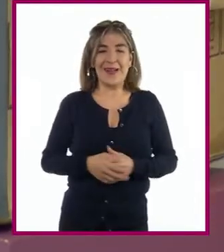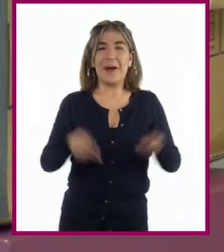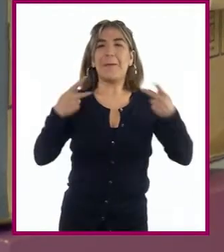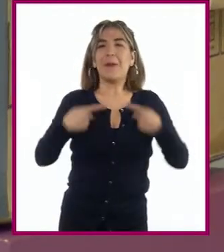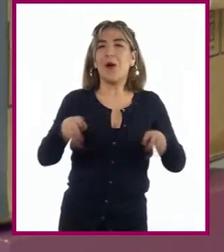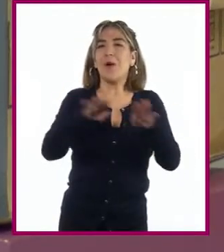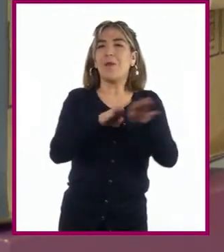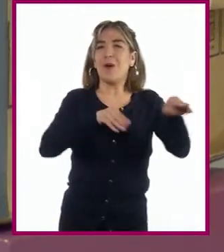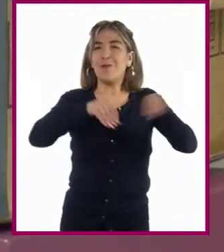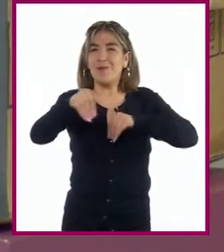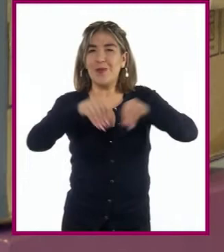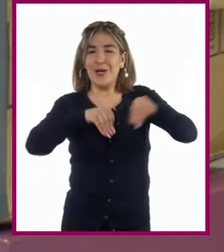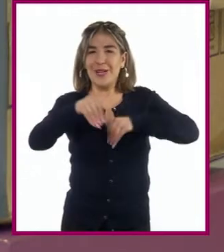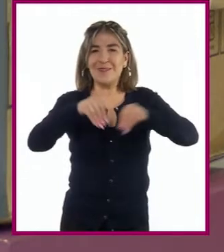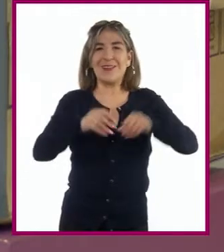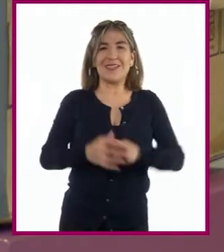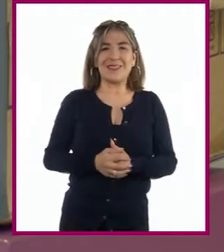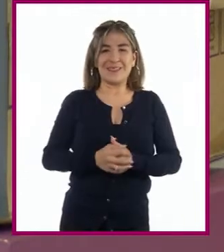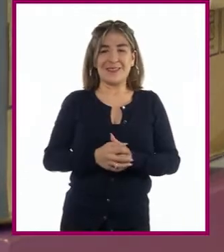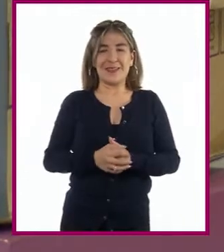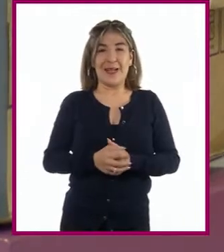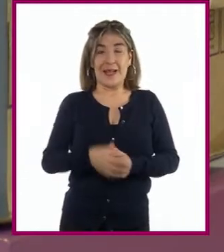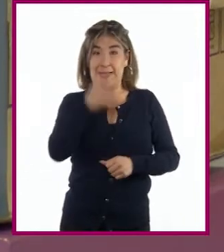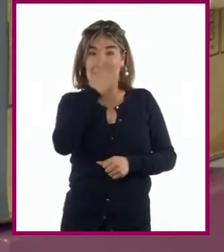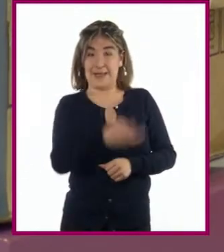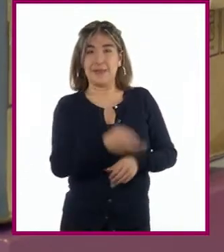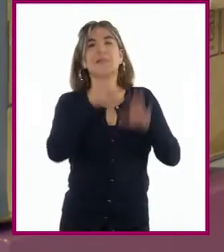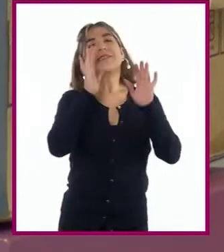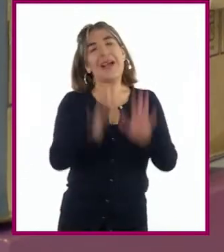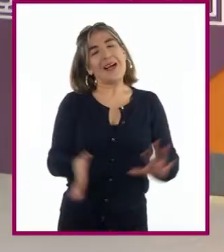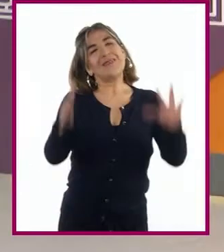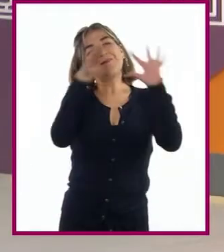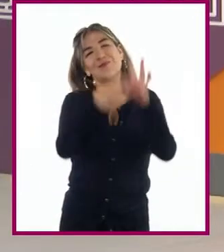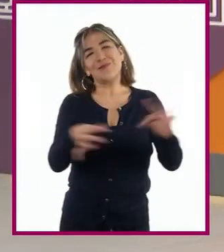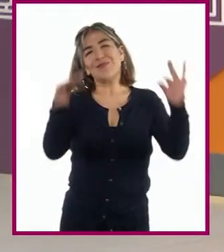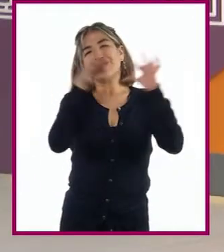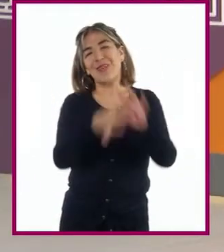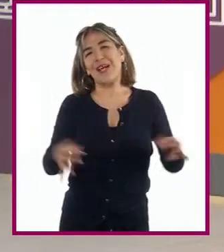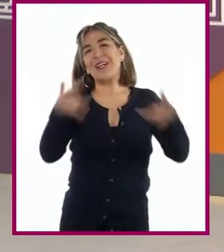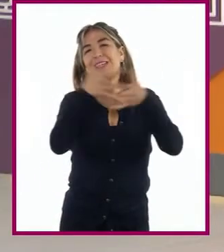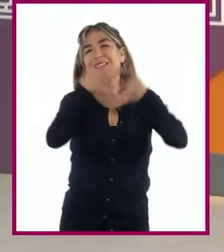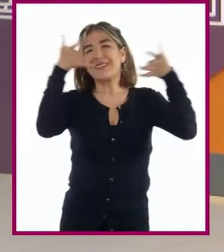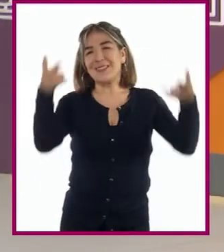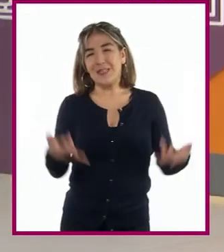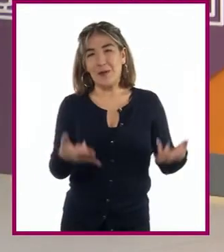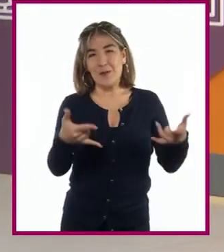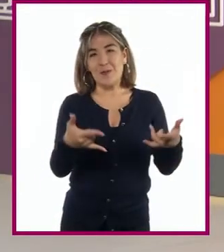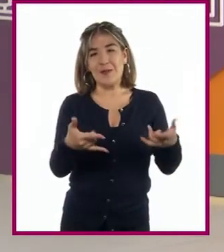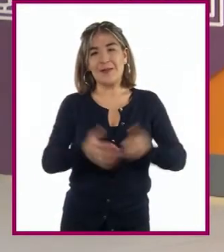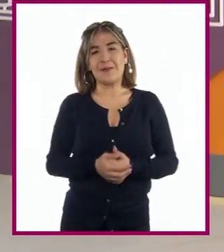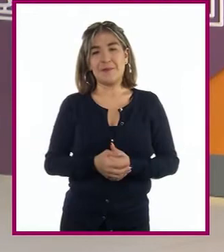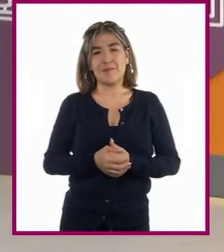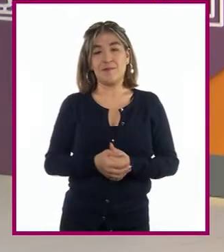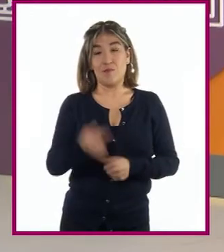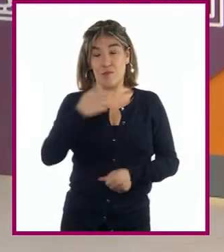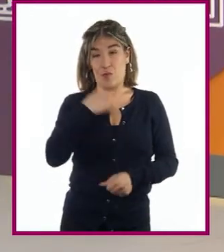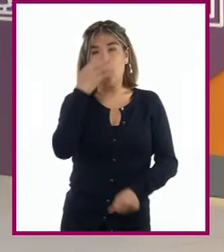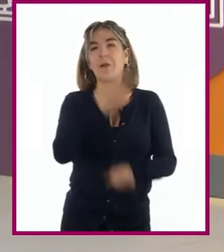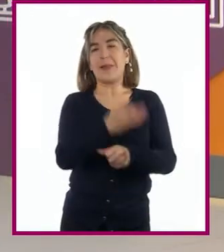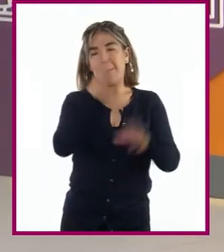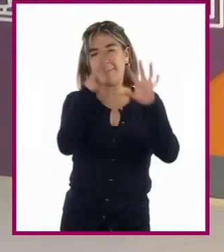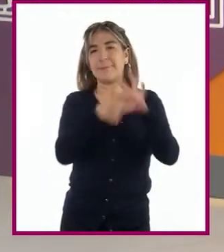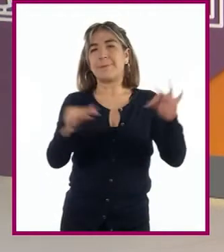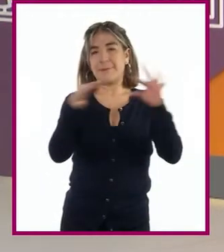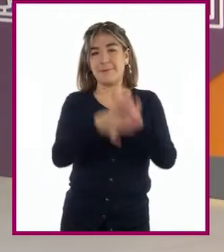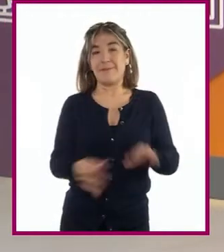se mueven. Aquí está. Y así podemos contar una historia. Yo te comento,